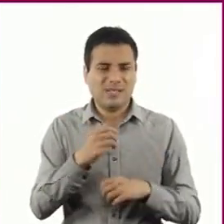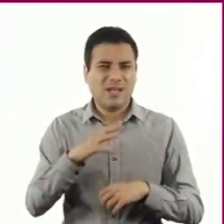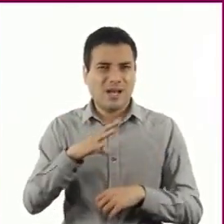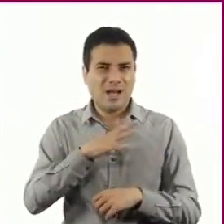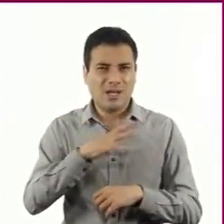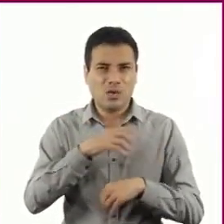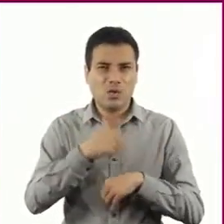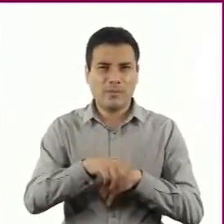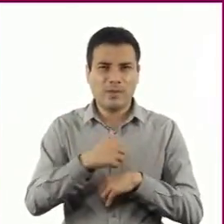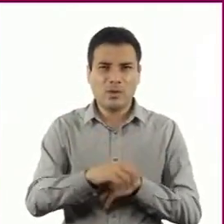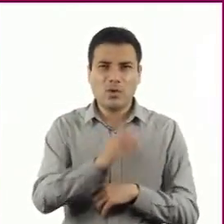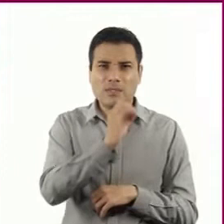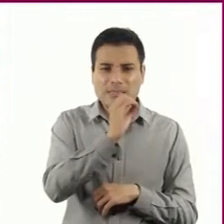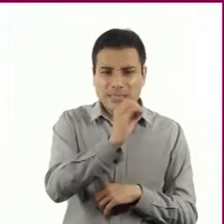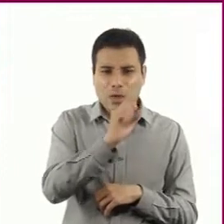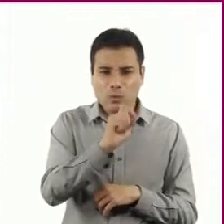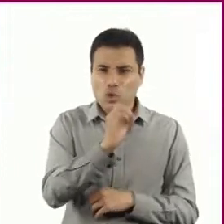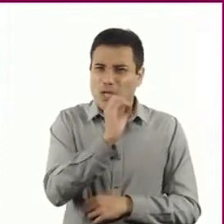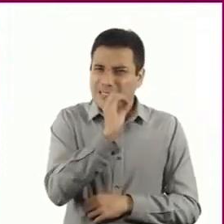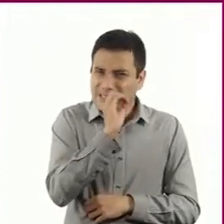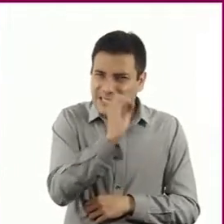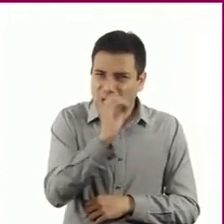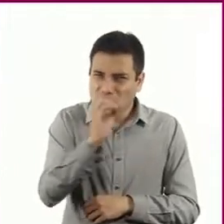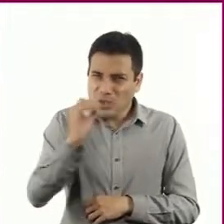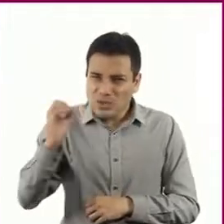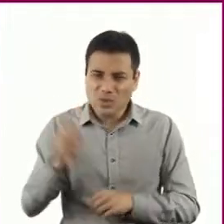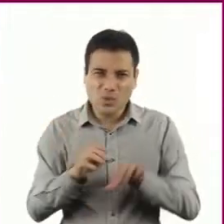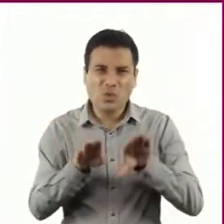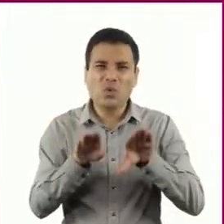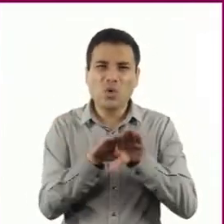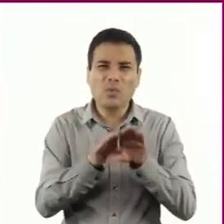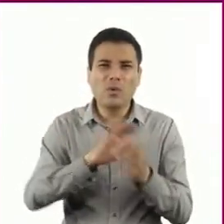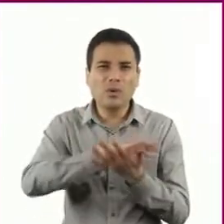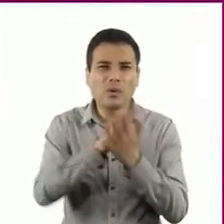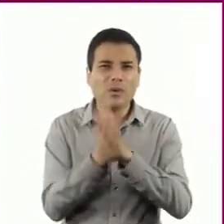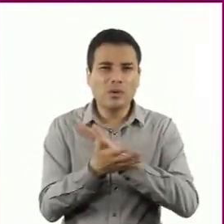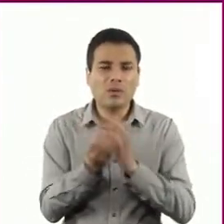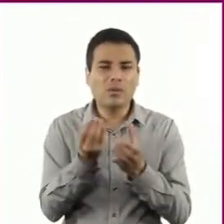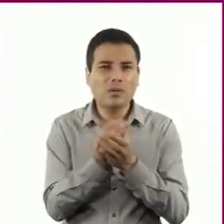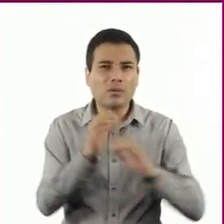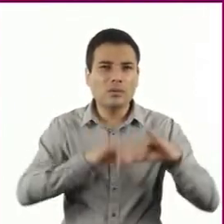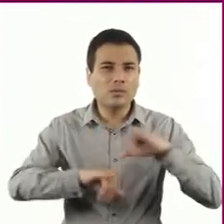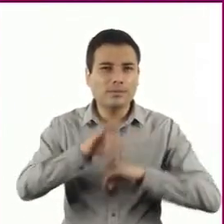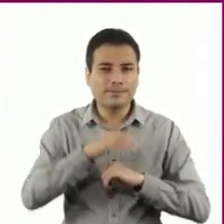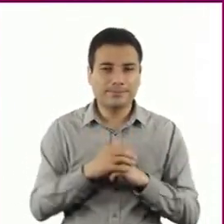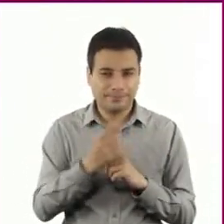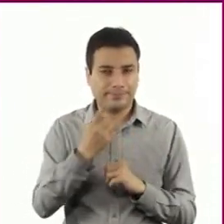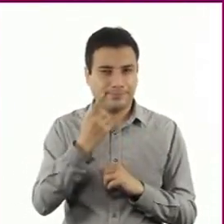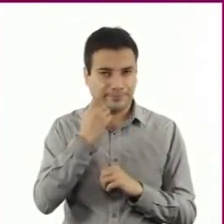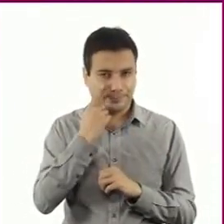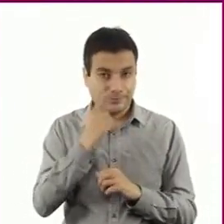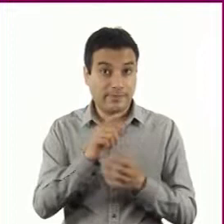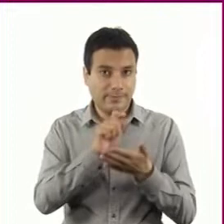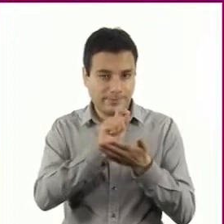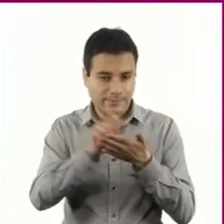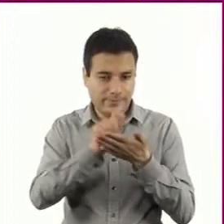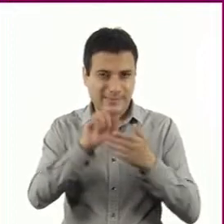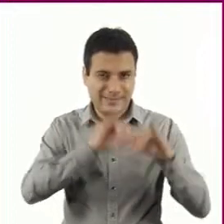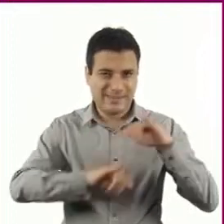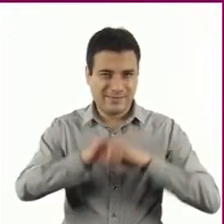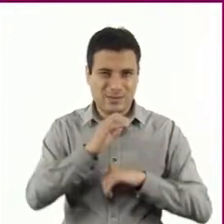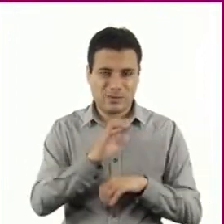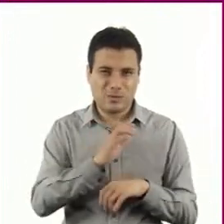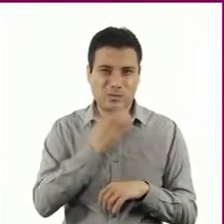la parte decimal. ¿Cómo se representa en notación científica? Sabemos que la notación científica permite